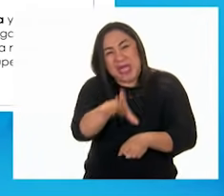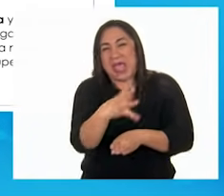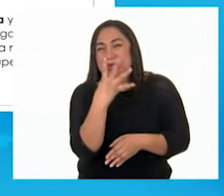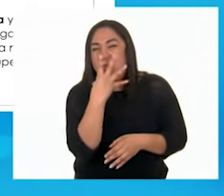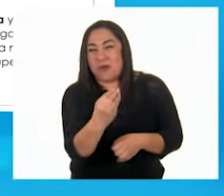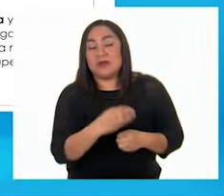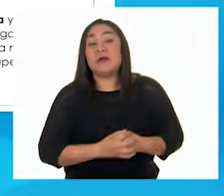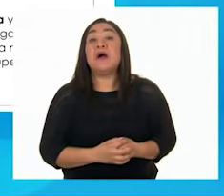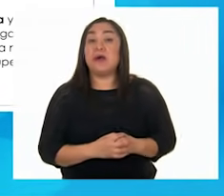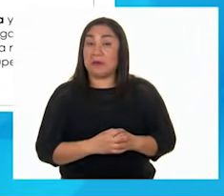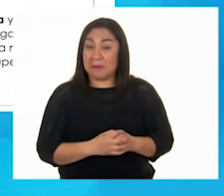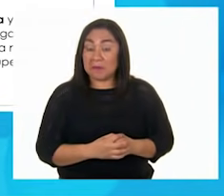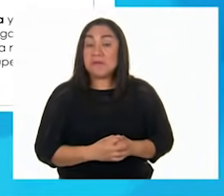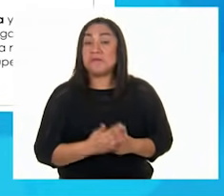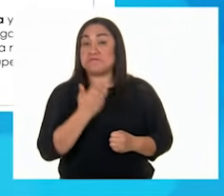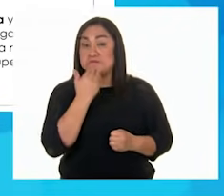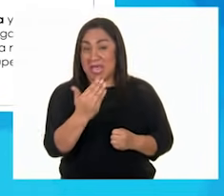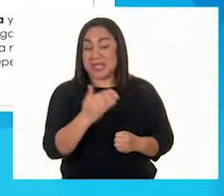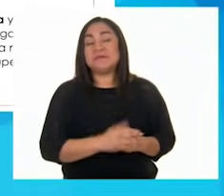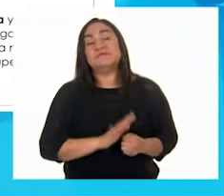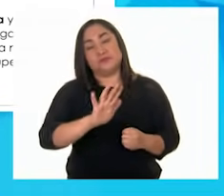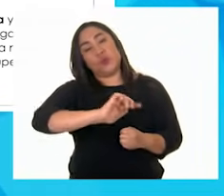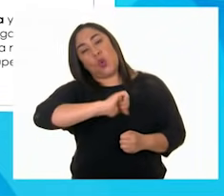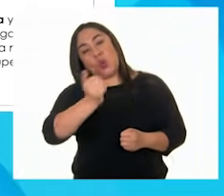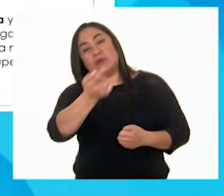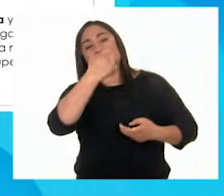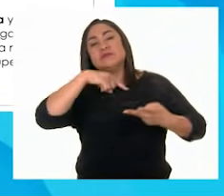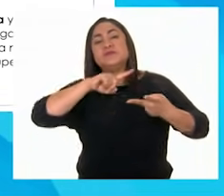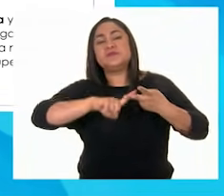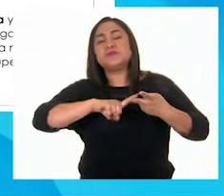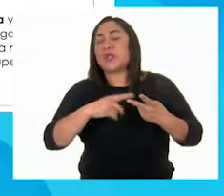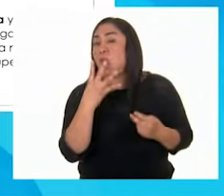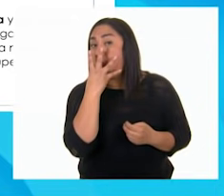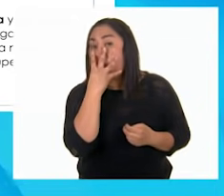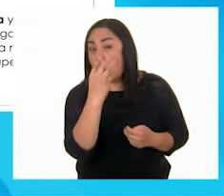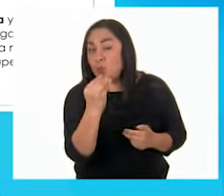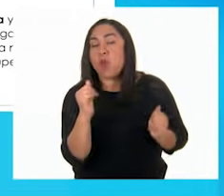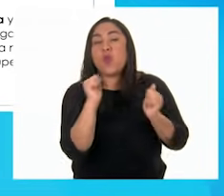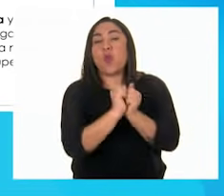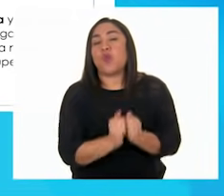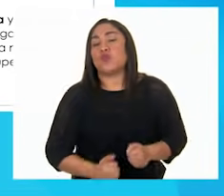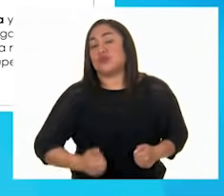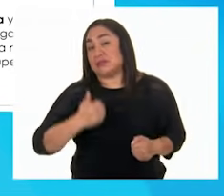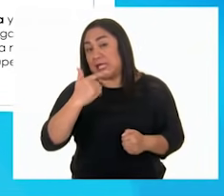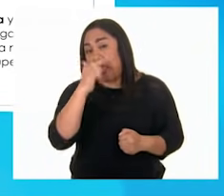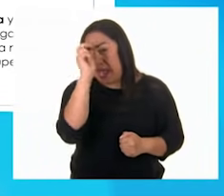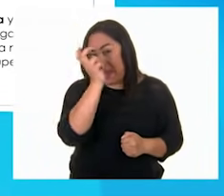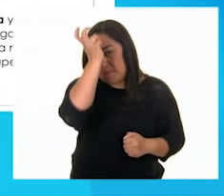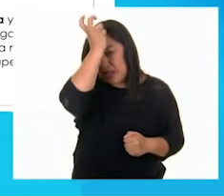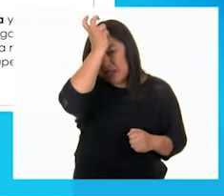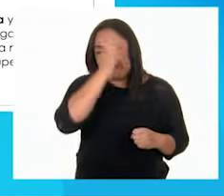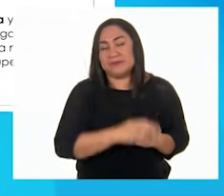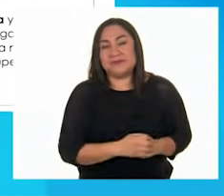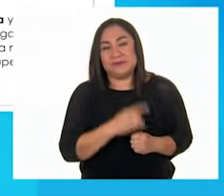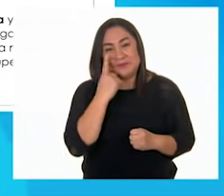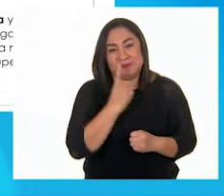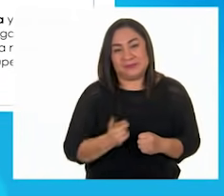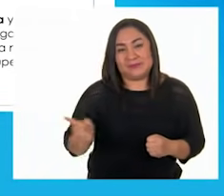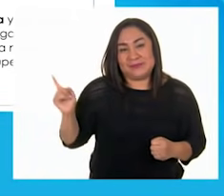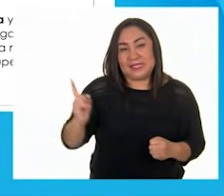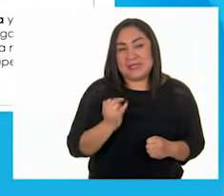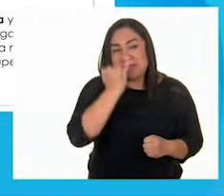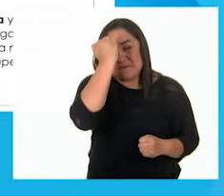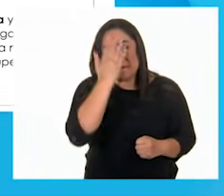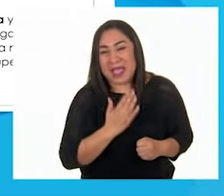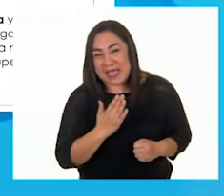Muy bien, qué buena observación. Y luego abajo dice el lobo y las siete cabritas. En la segunda columna, que dice imagen de otros